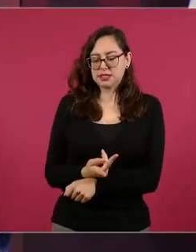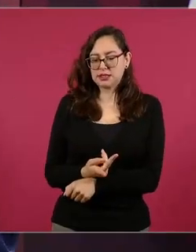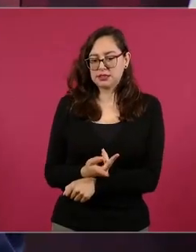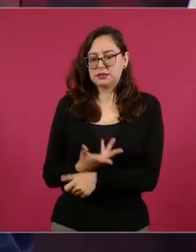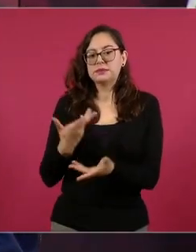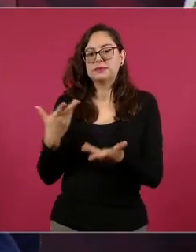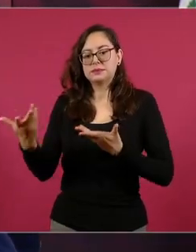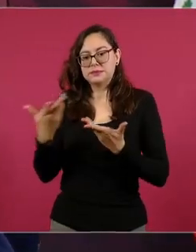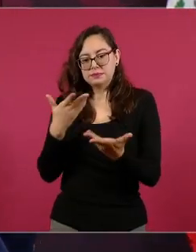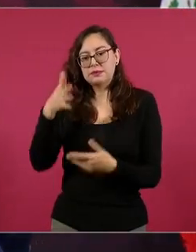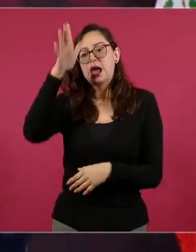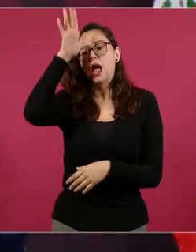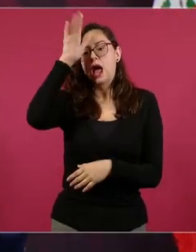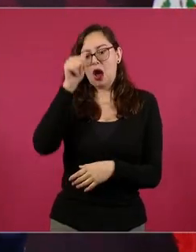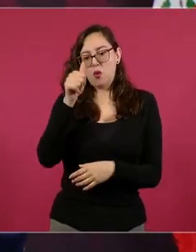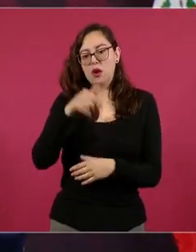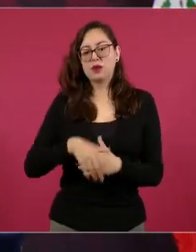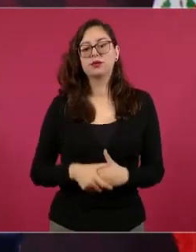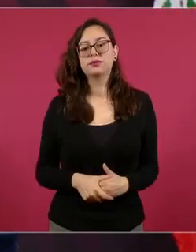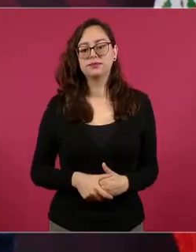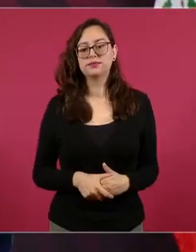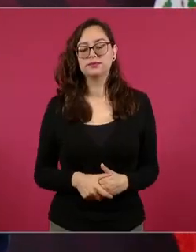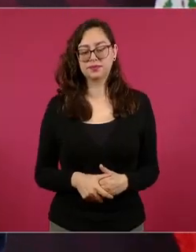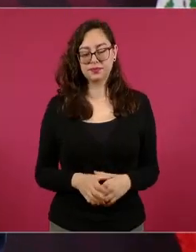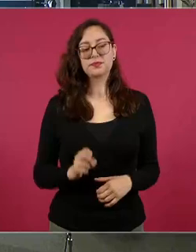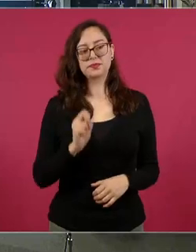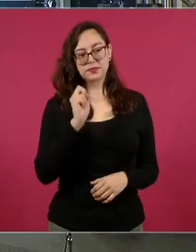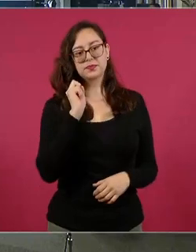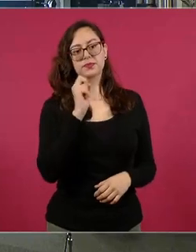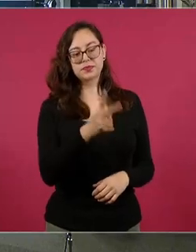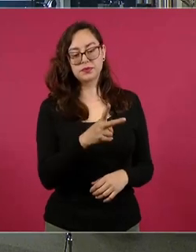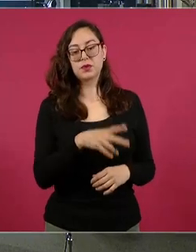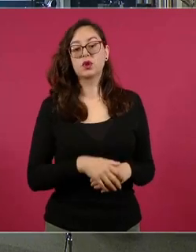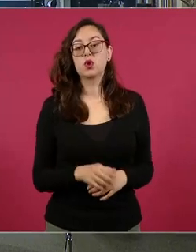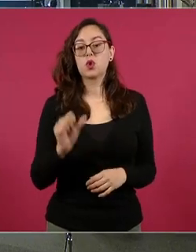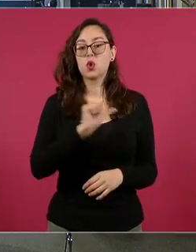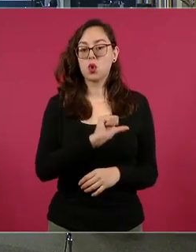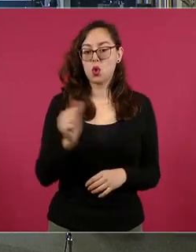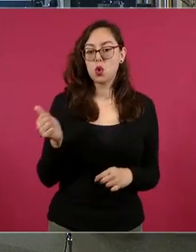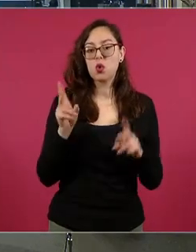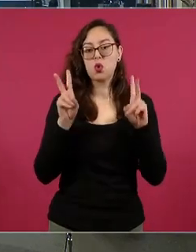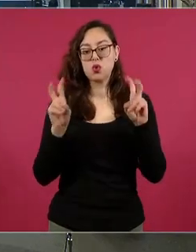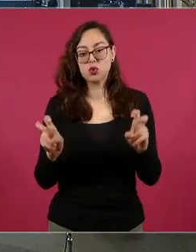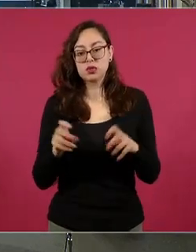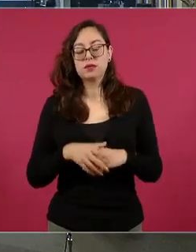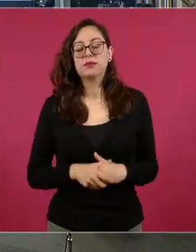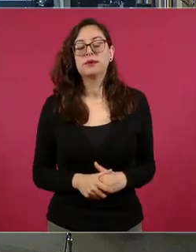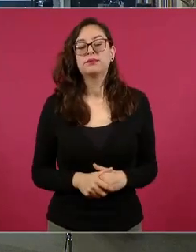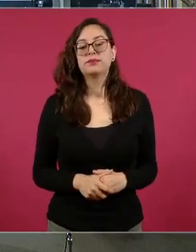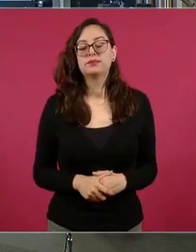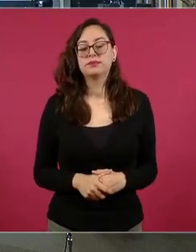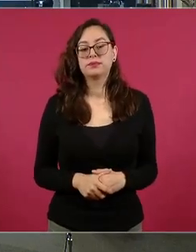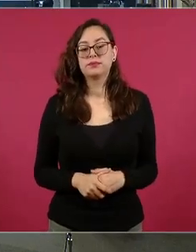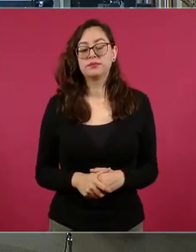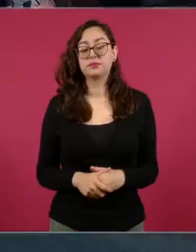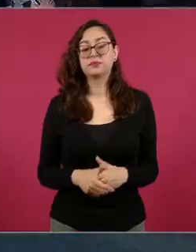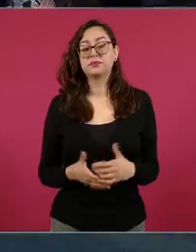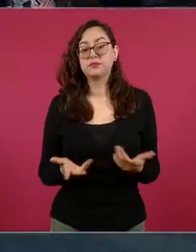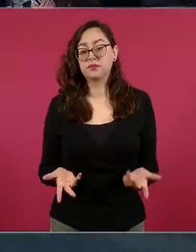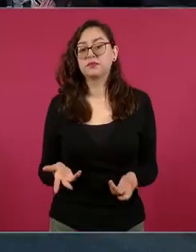el acuerdo. Okay. En otro tema, presidente, ahí mismo en la entidad potosina, las autoridades últimamente